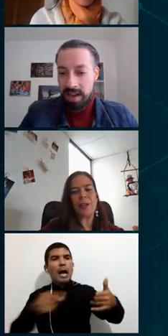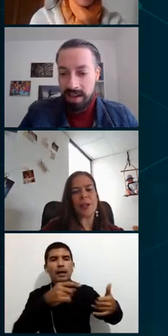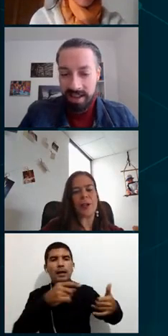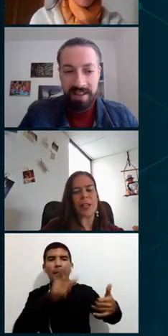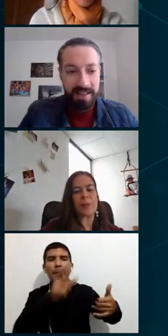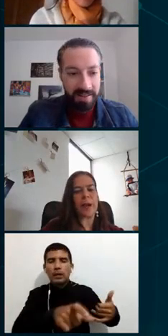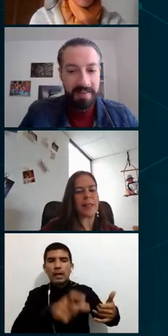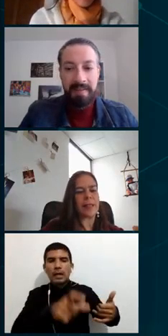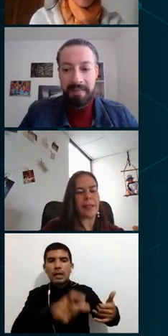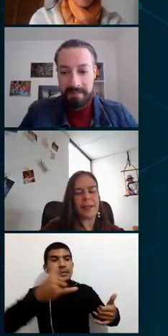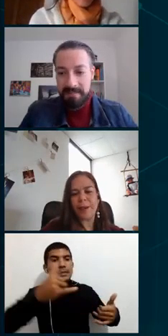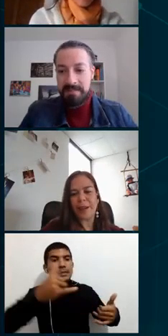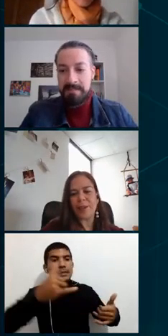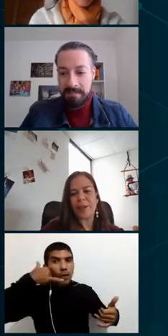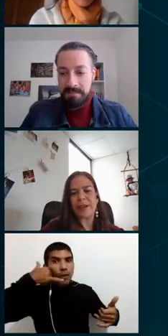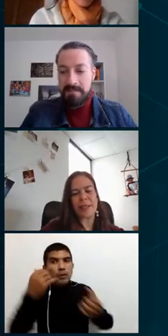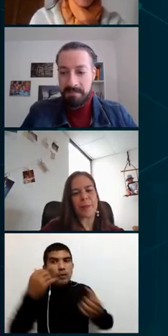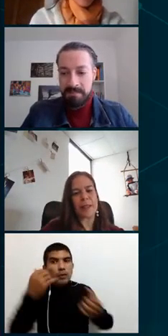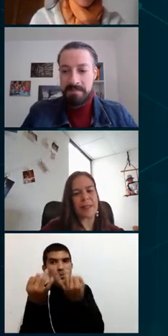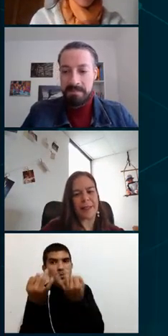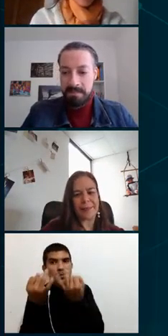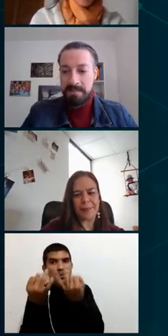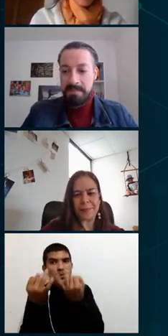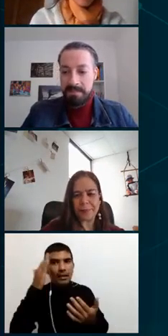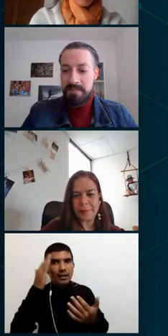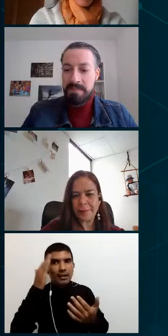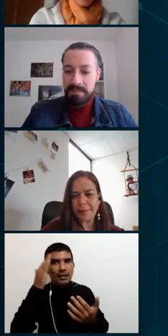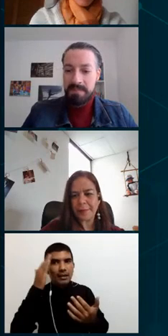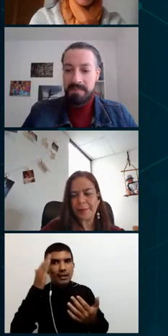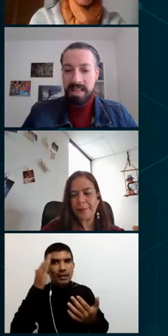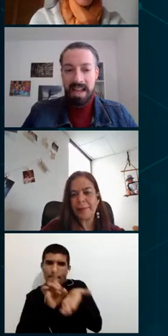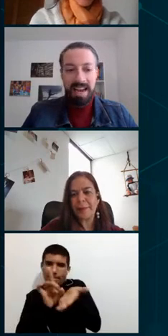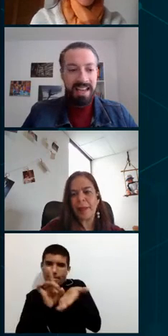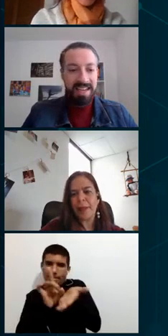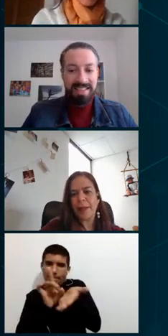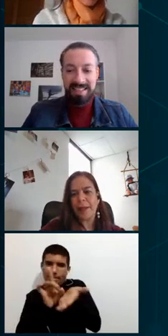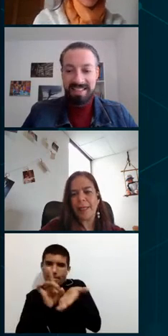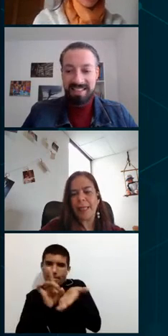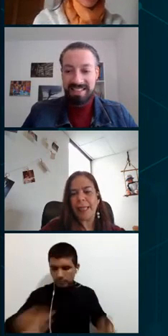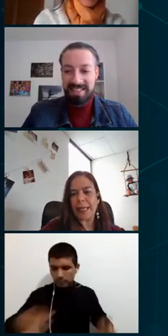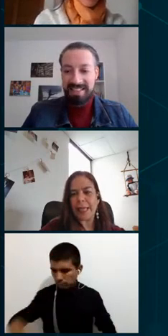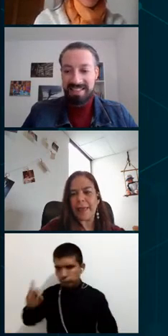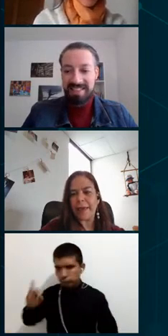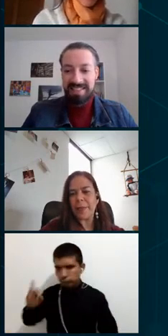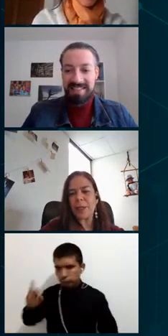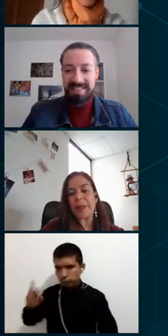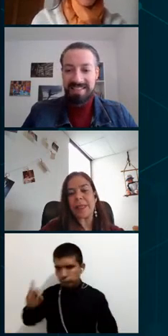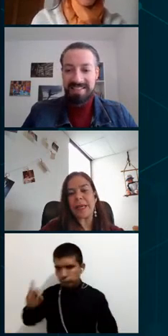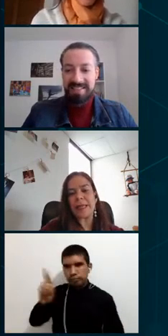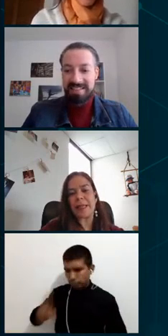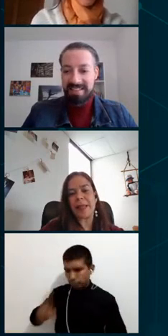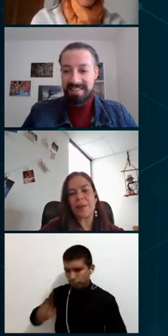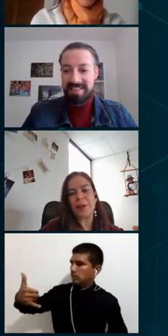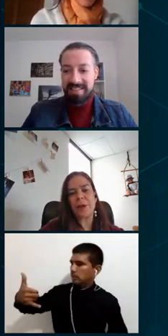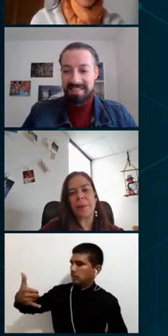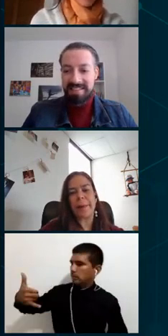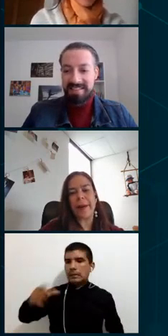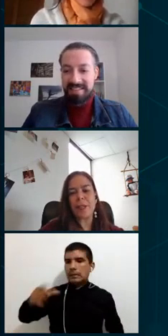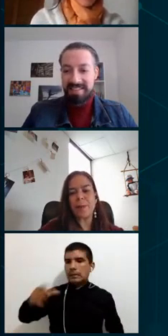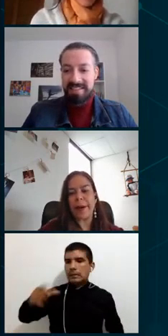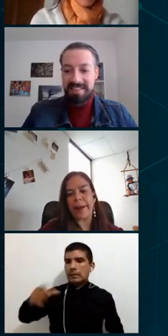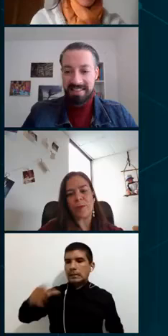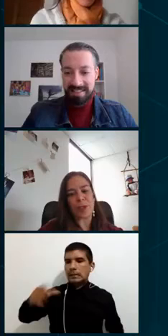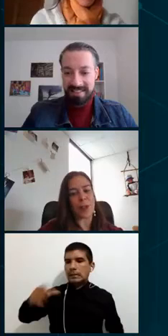Listo. Bueno, Y Olga nos dio respuesta. Olga nos dio la respuesta. dale. dale, Chris. Dice, debemos pensar si estamos